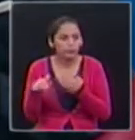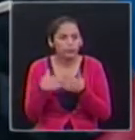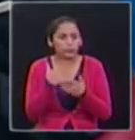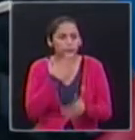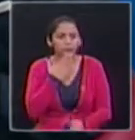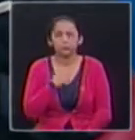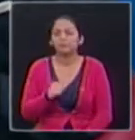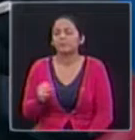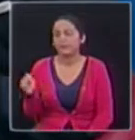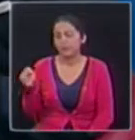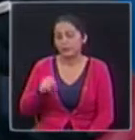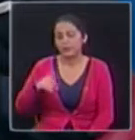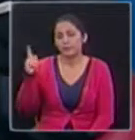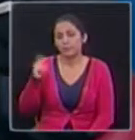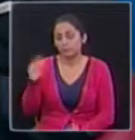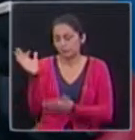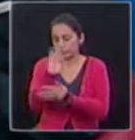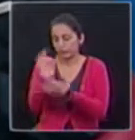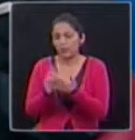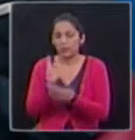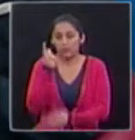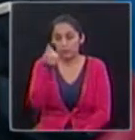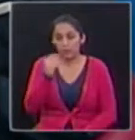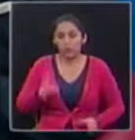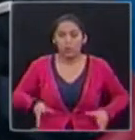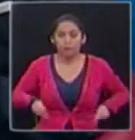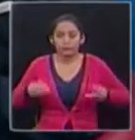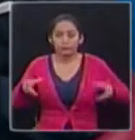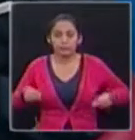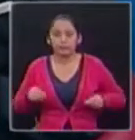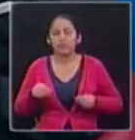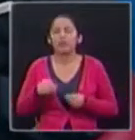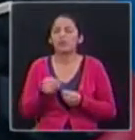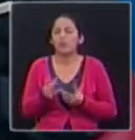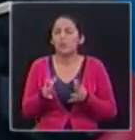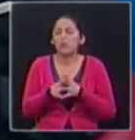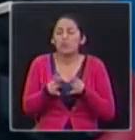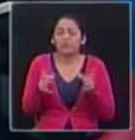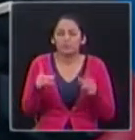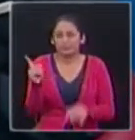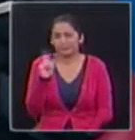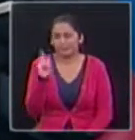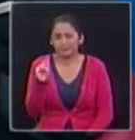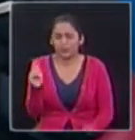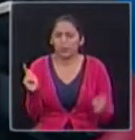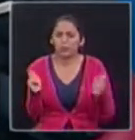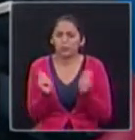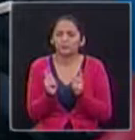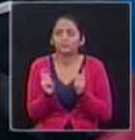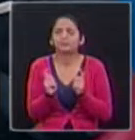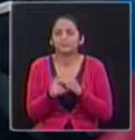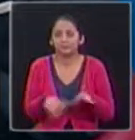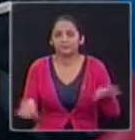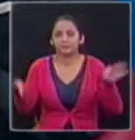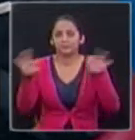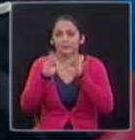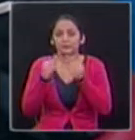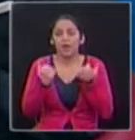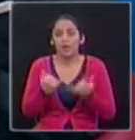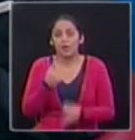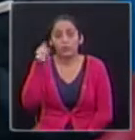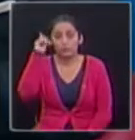haber una disminución del gasto corriente, y de hecho el gobierno ha tomado la decisión de ir eliminando ciertos ministerios